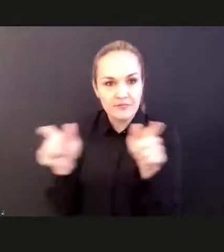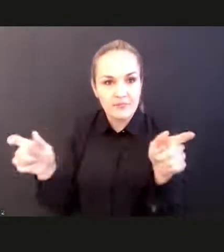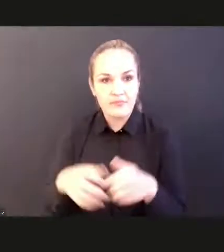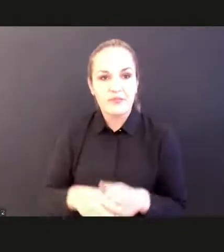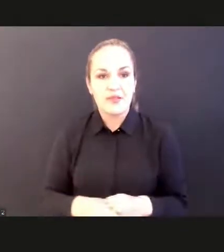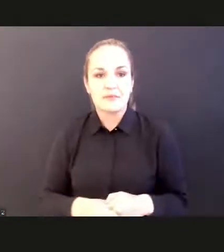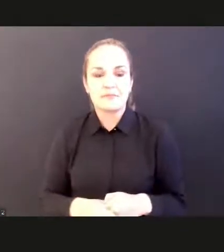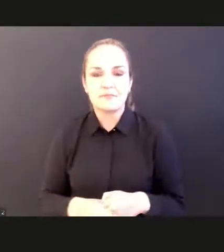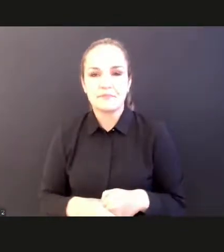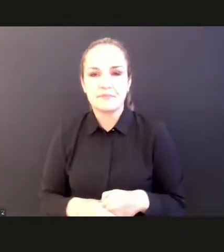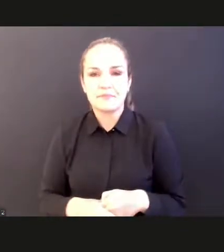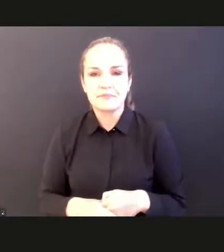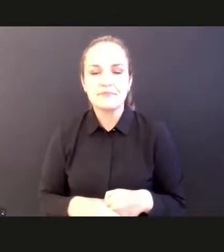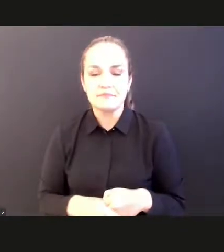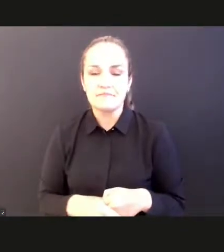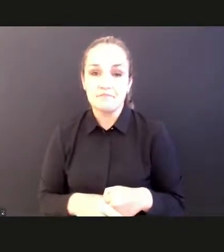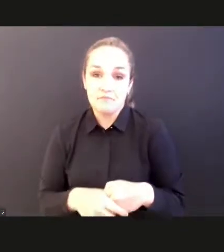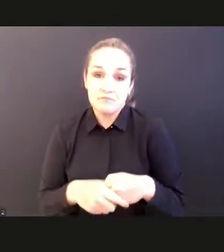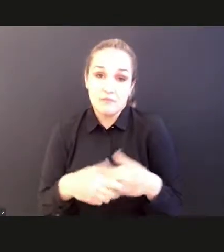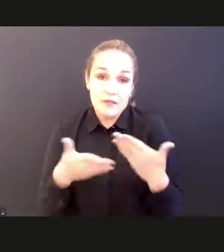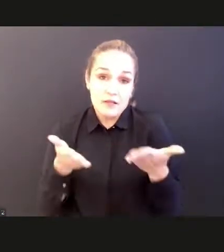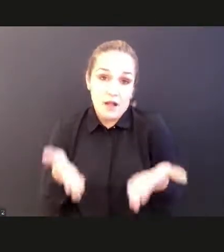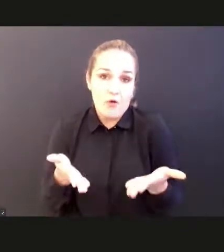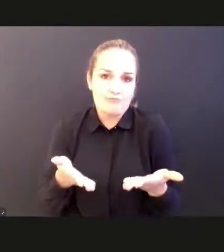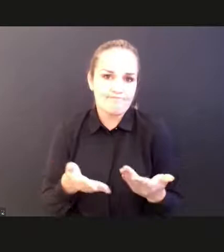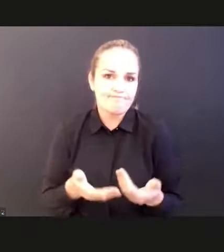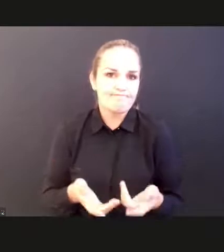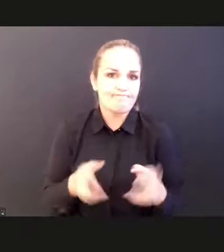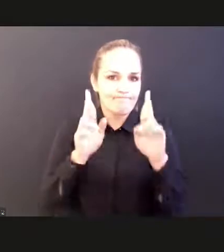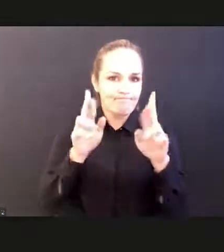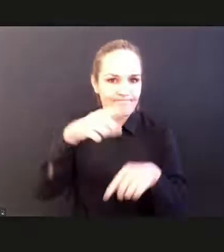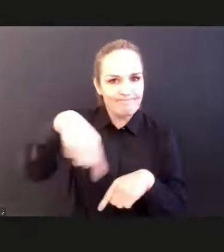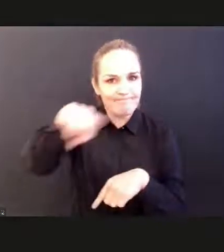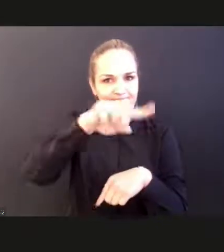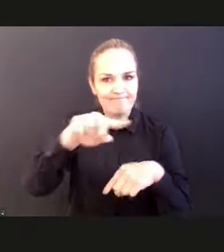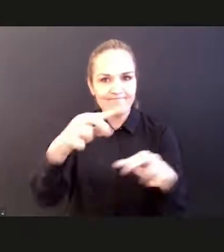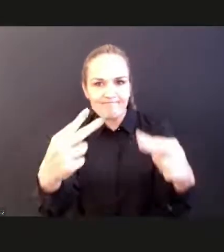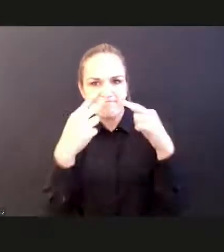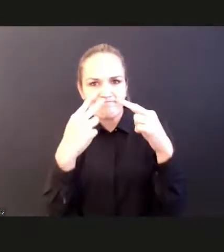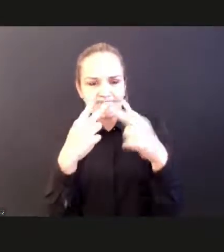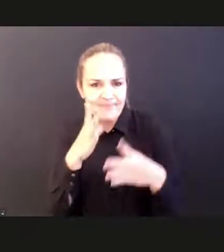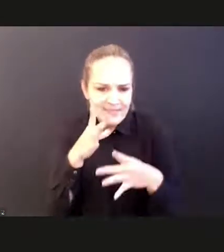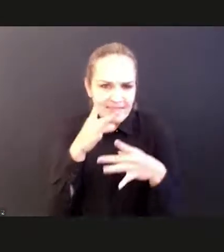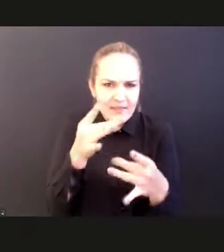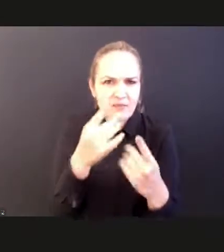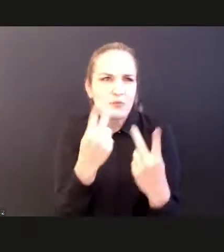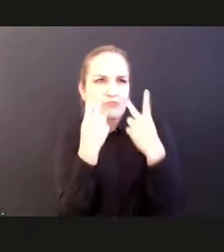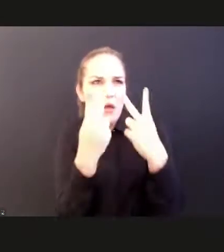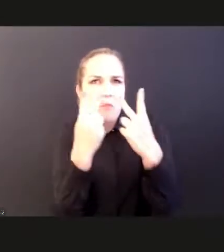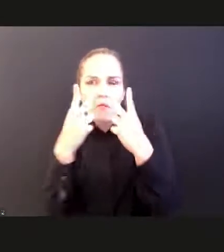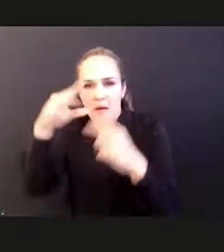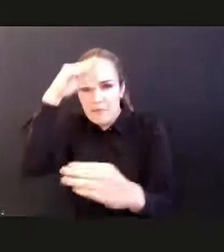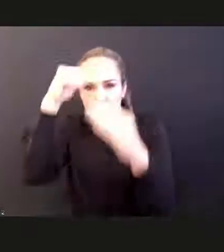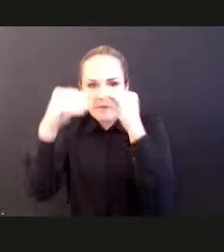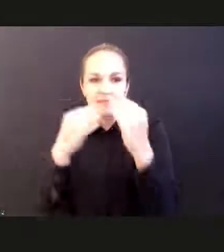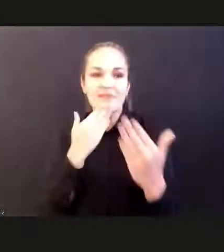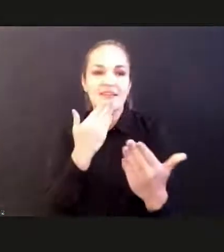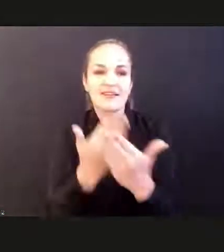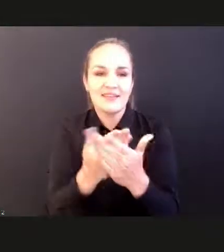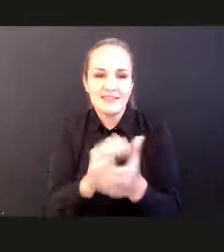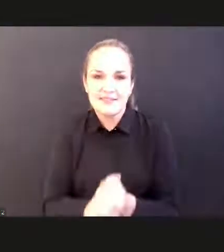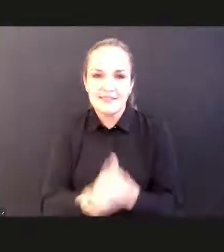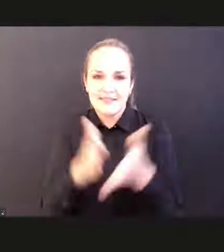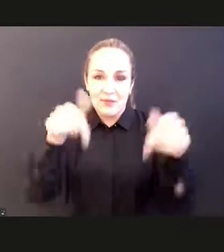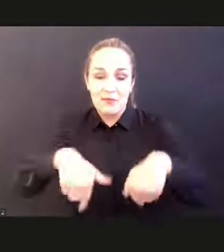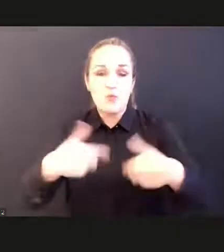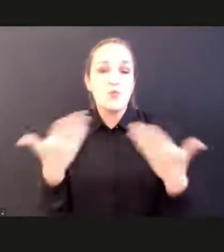ya esperamos que tenemos una muy buena y interesante conferencia. Muchas gracias y saludos desde Panamá.